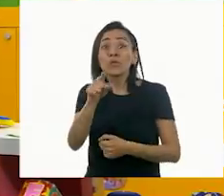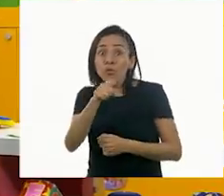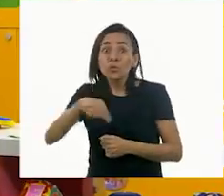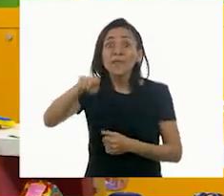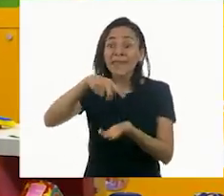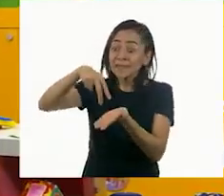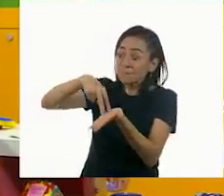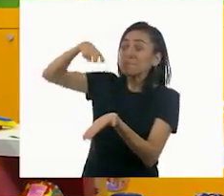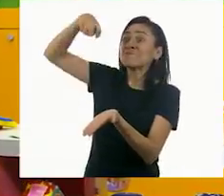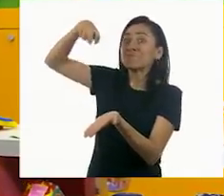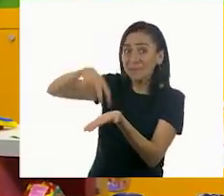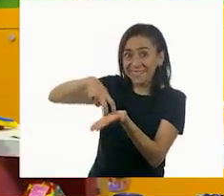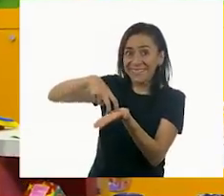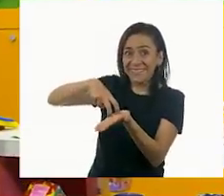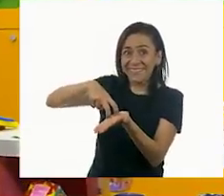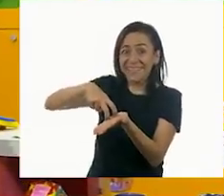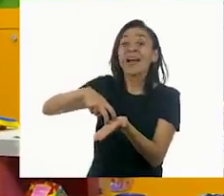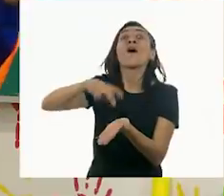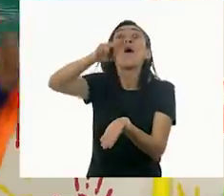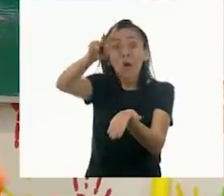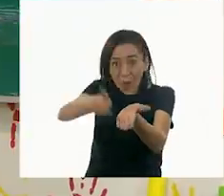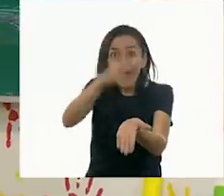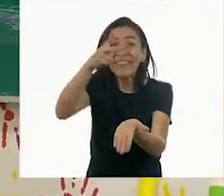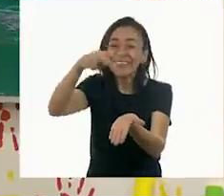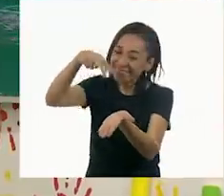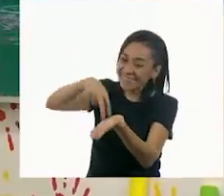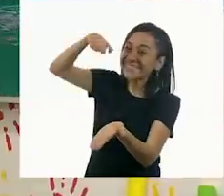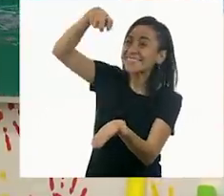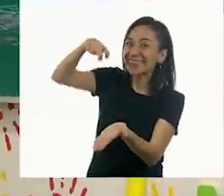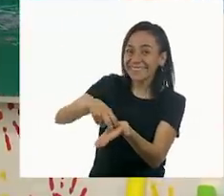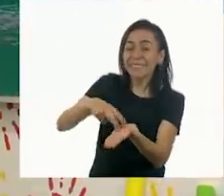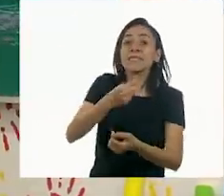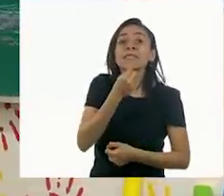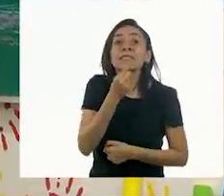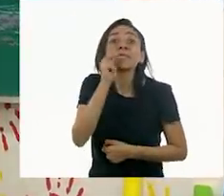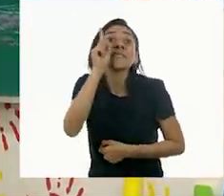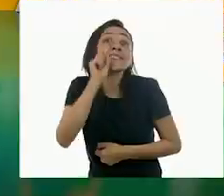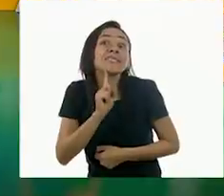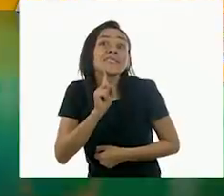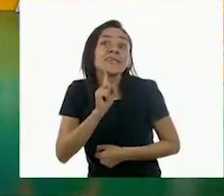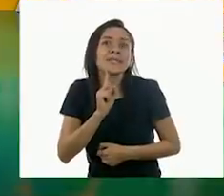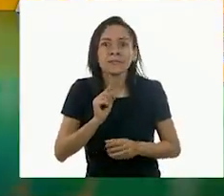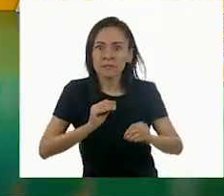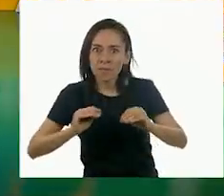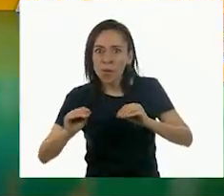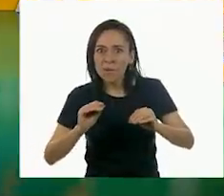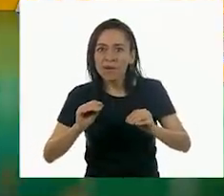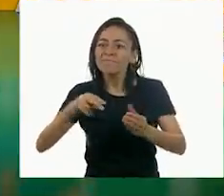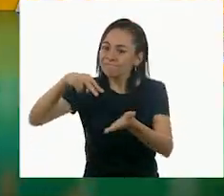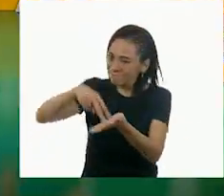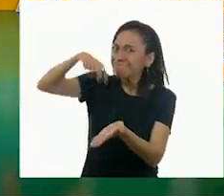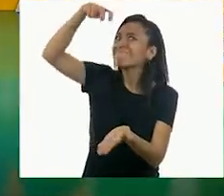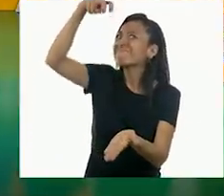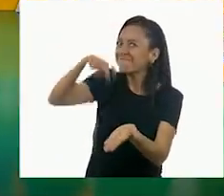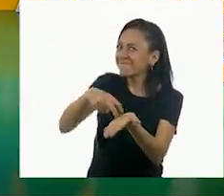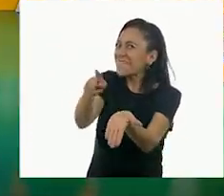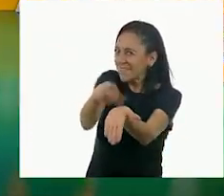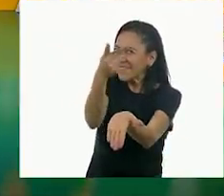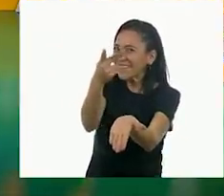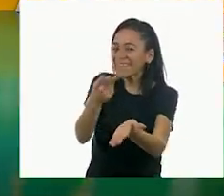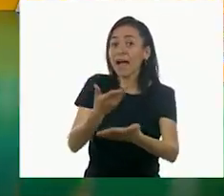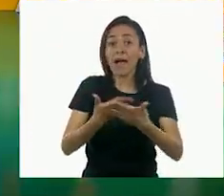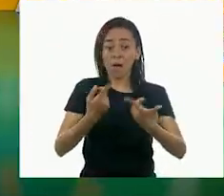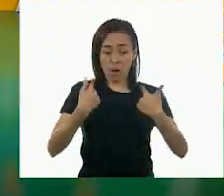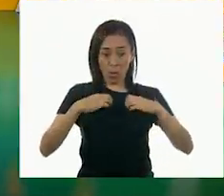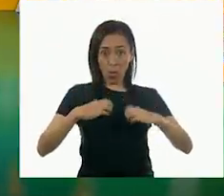a brincar, las niñas moviditas vuelven a brincar. Hemos terminado nuestro reto físico.